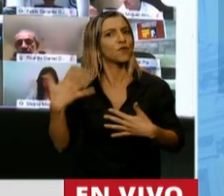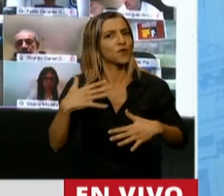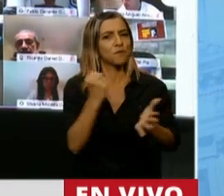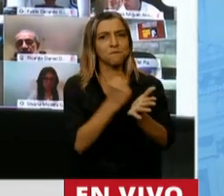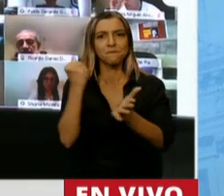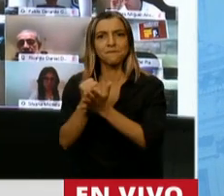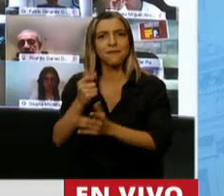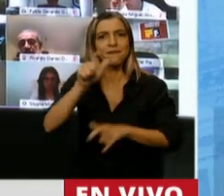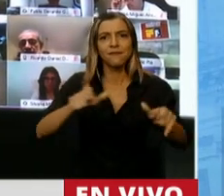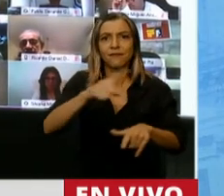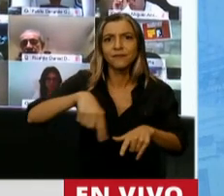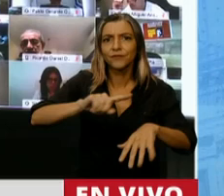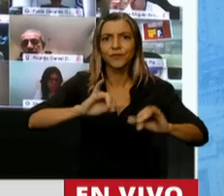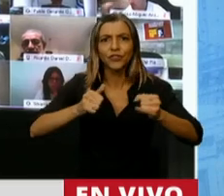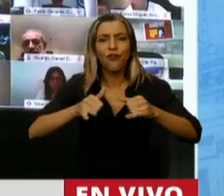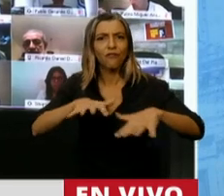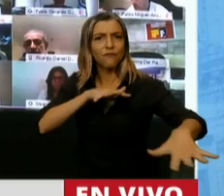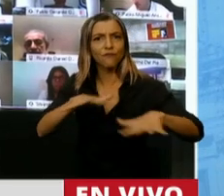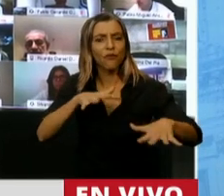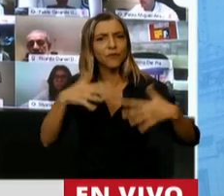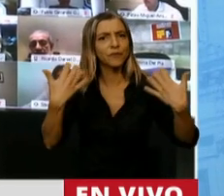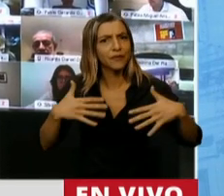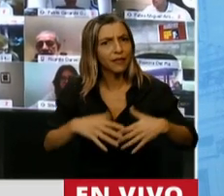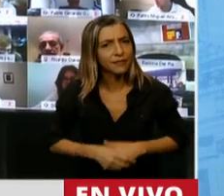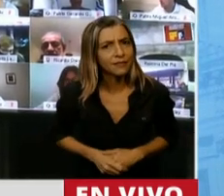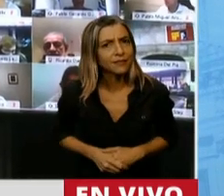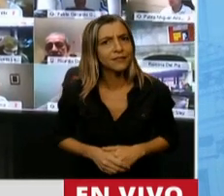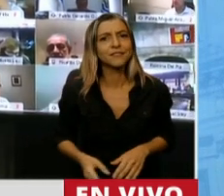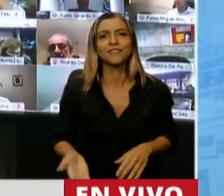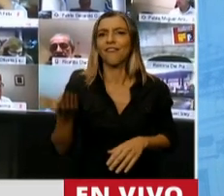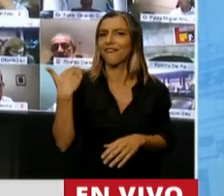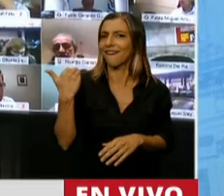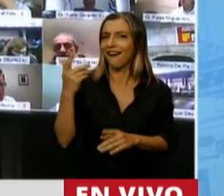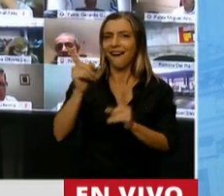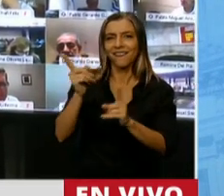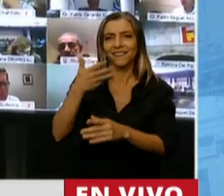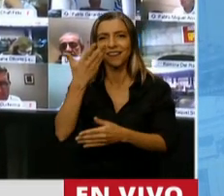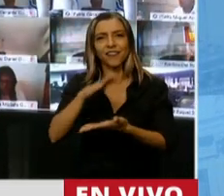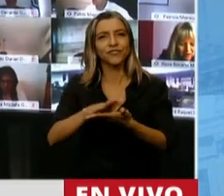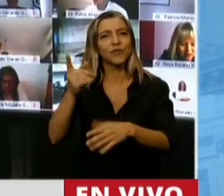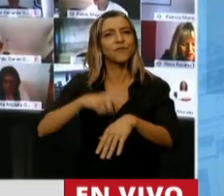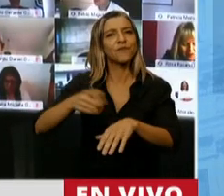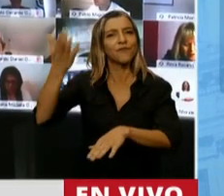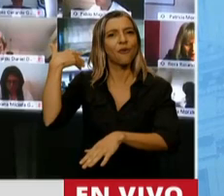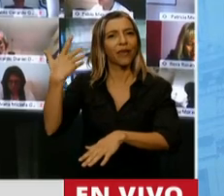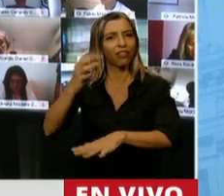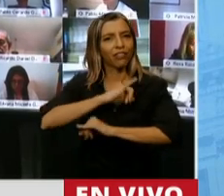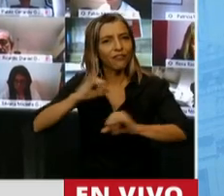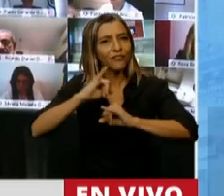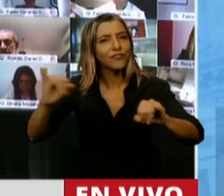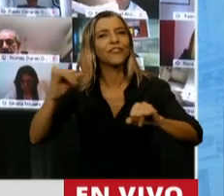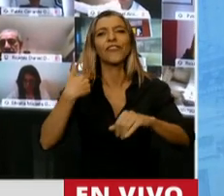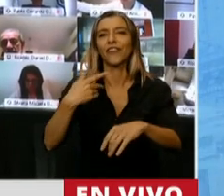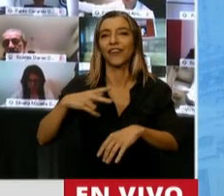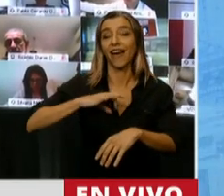recién el raconto de los compromisos que se asumieron en la campaña del 83 y se intentaron